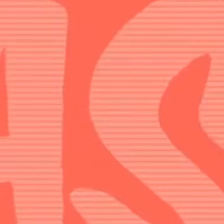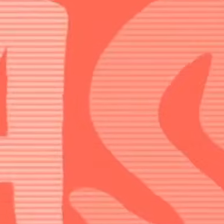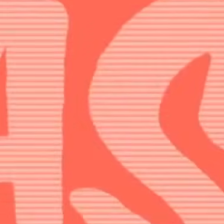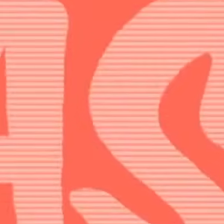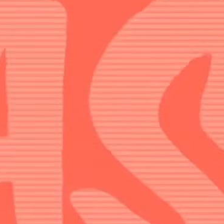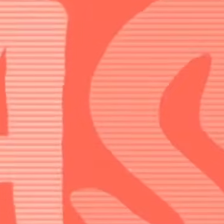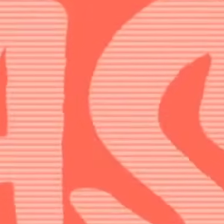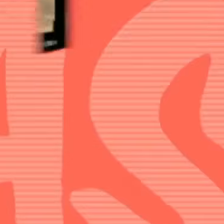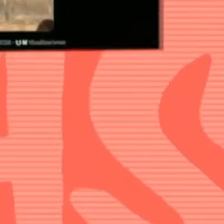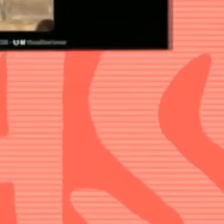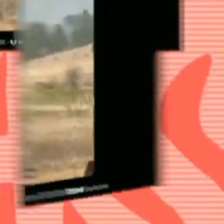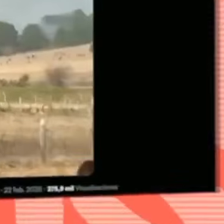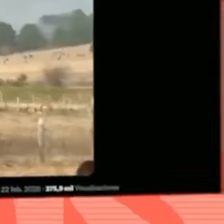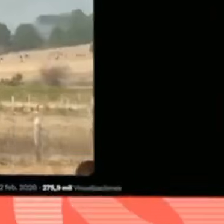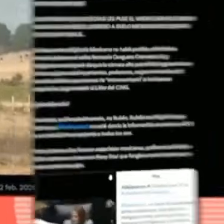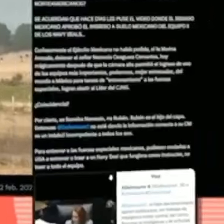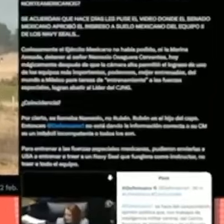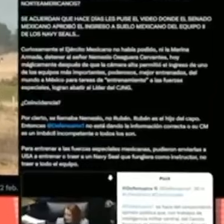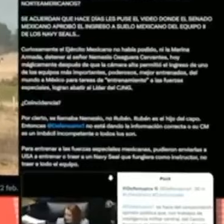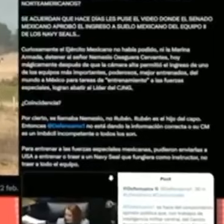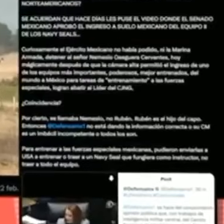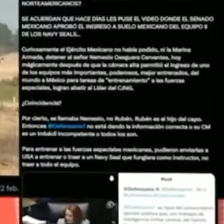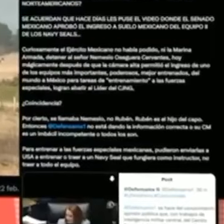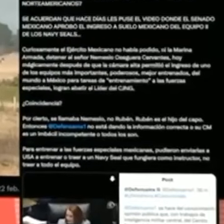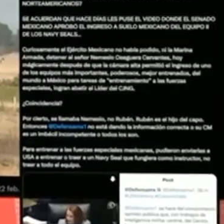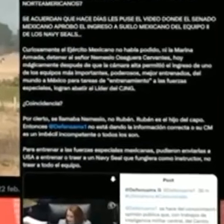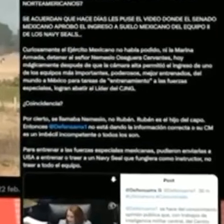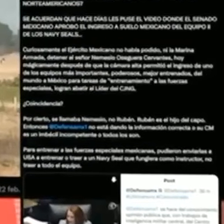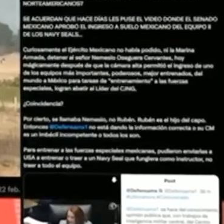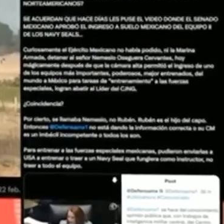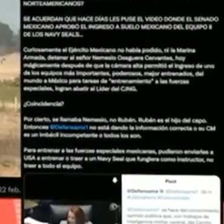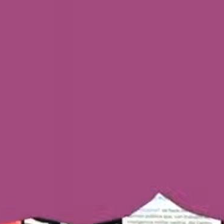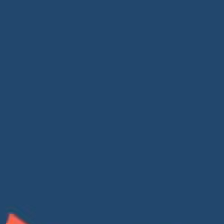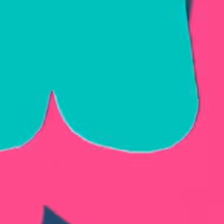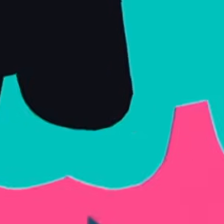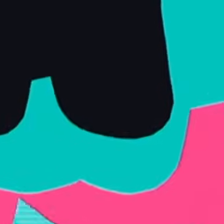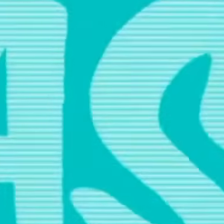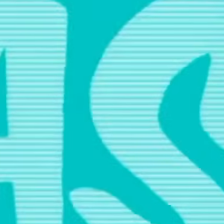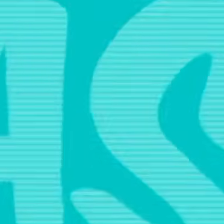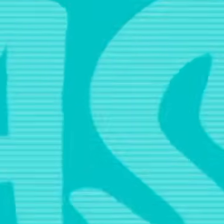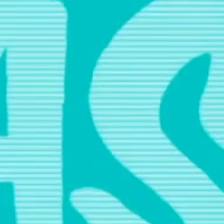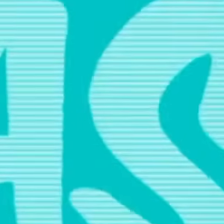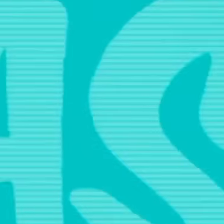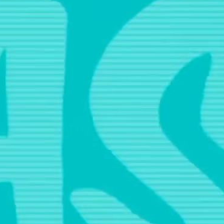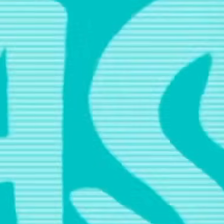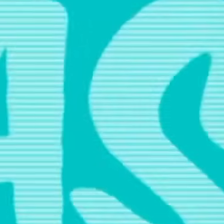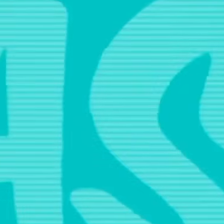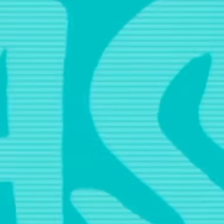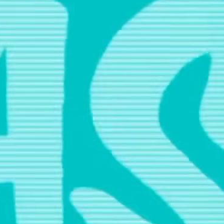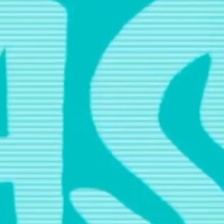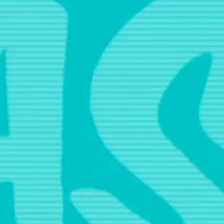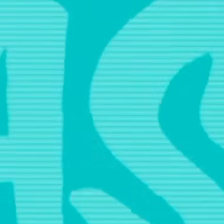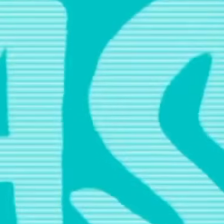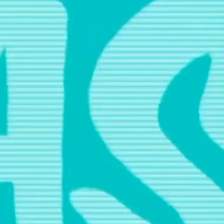Senado de México aprobó la participación de marines estadounidenses en la captura de El Mencho. ¡Mentira! La actividad